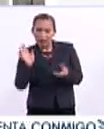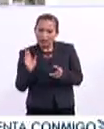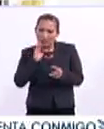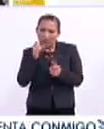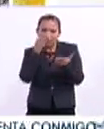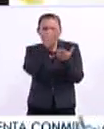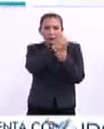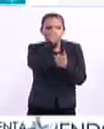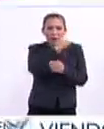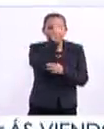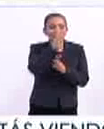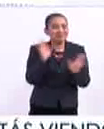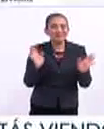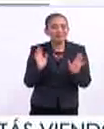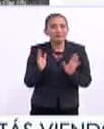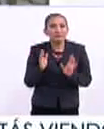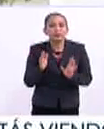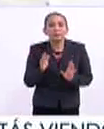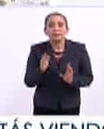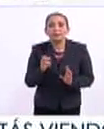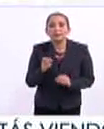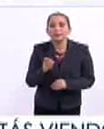más fácil? Estas